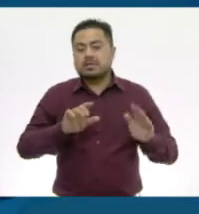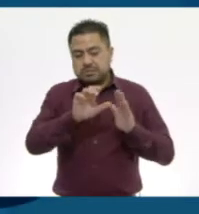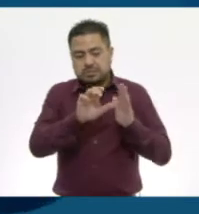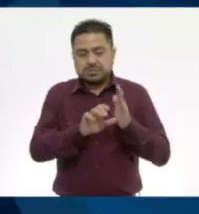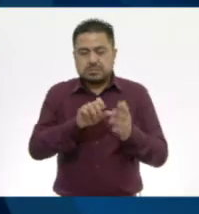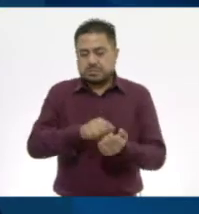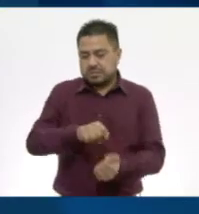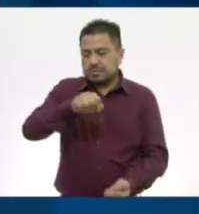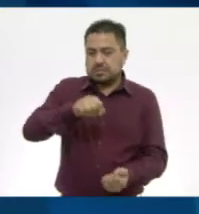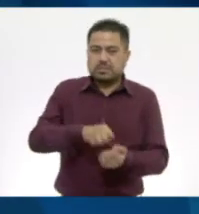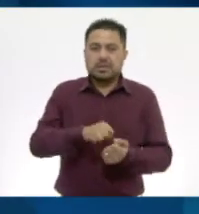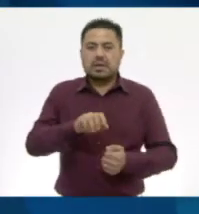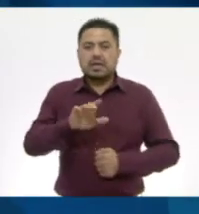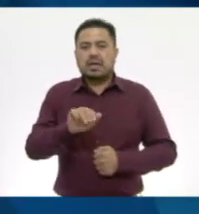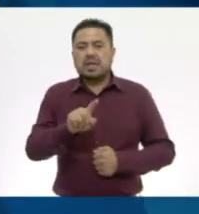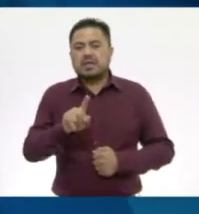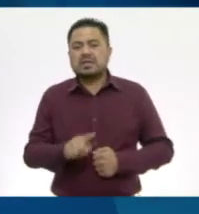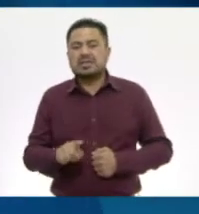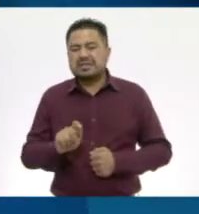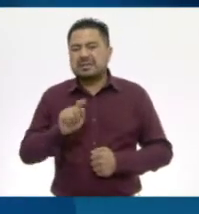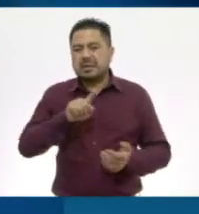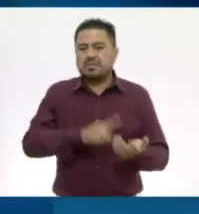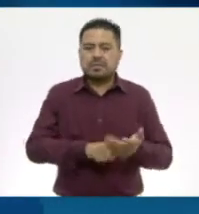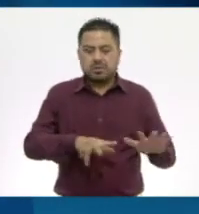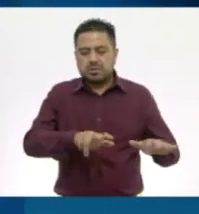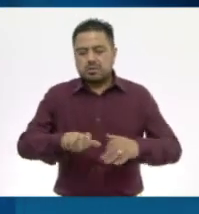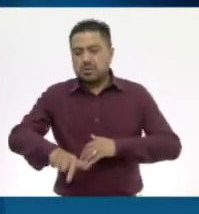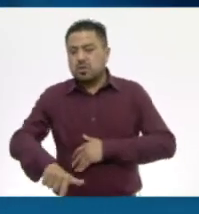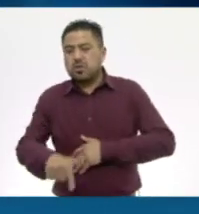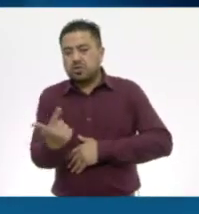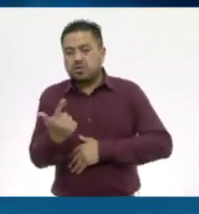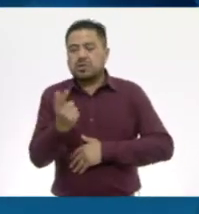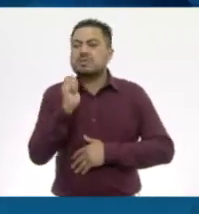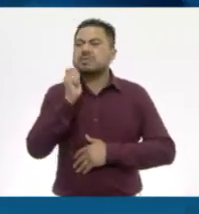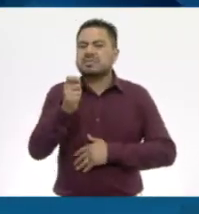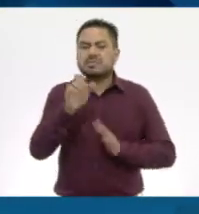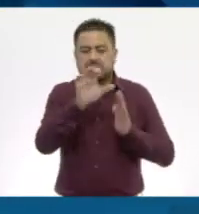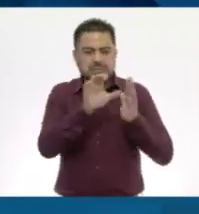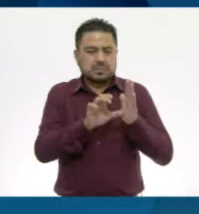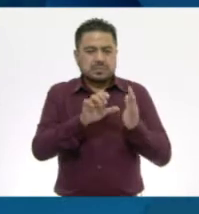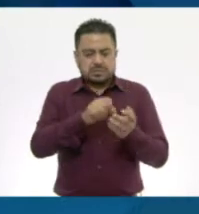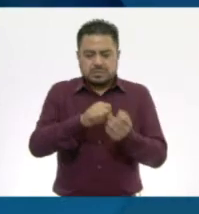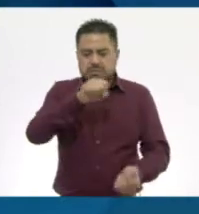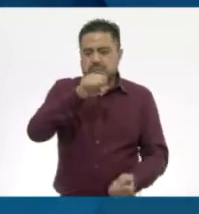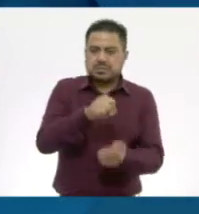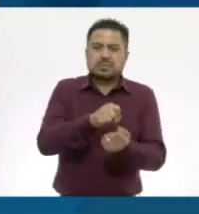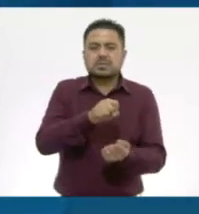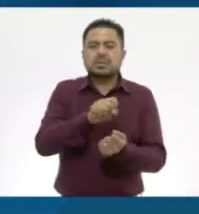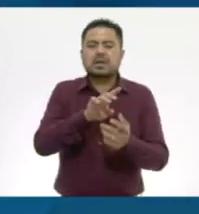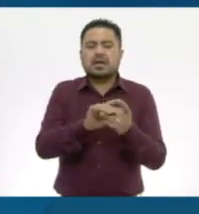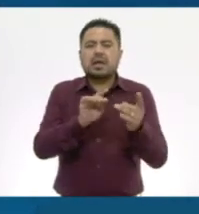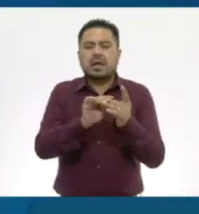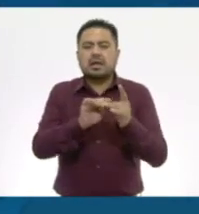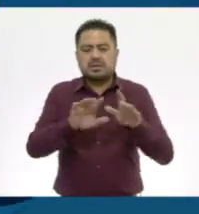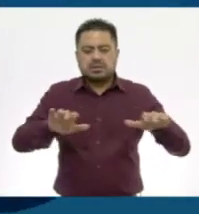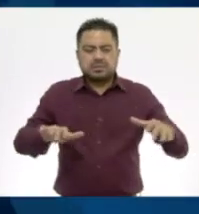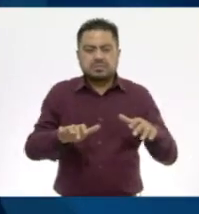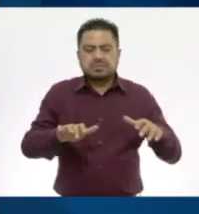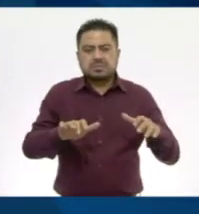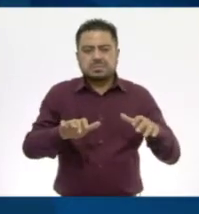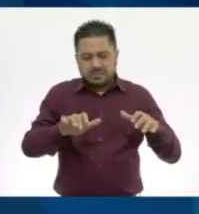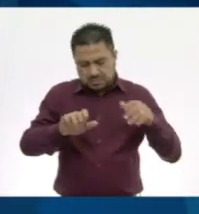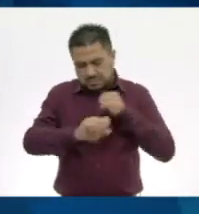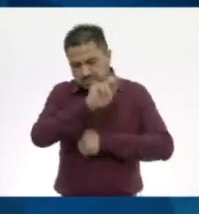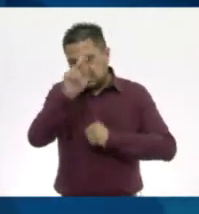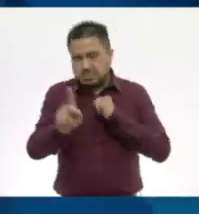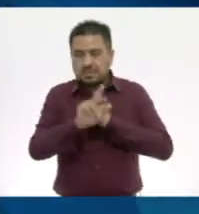Constitución de Cádiz de 1812, era una constitución que establecía una república, y una